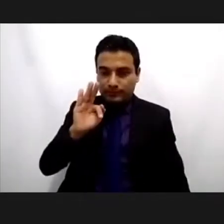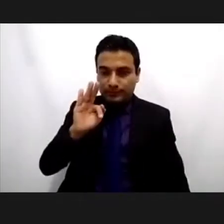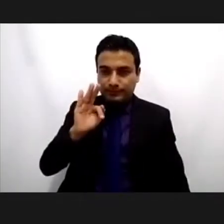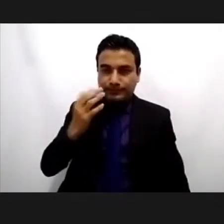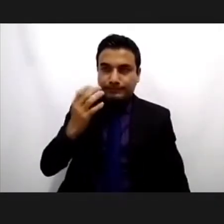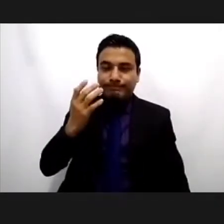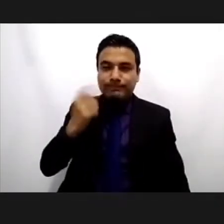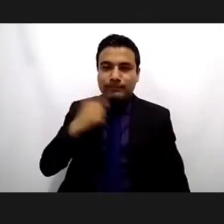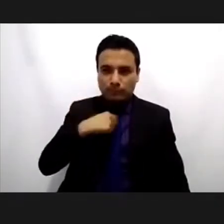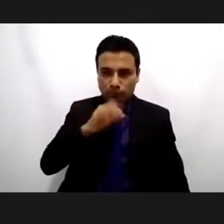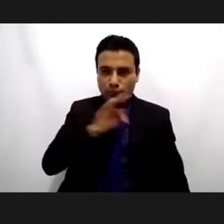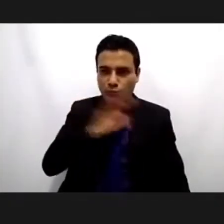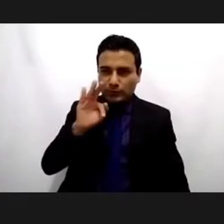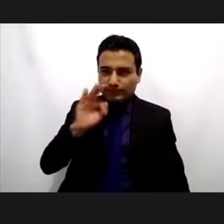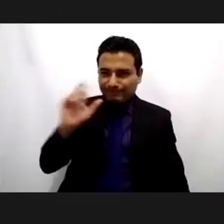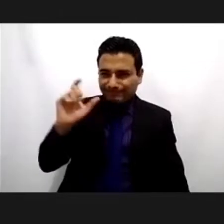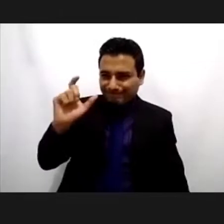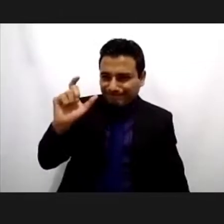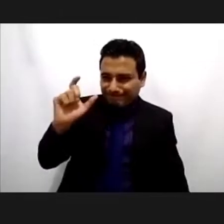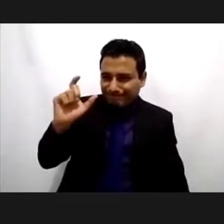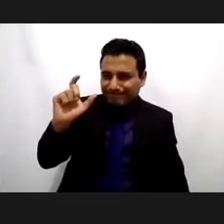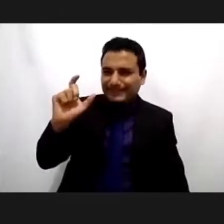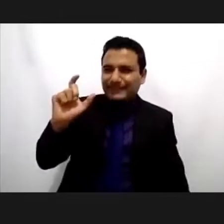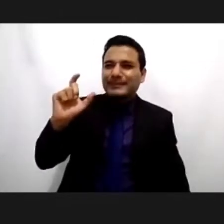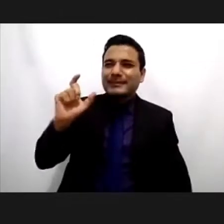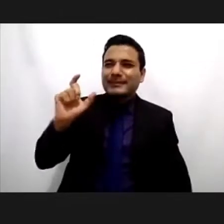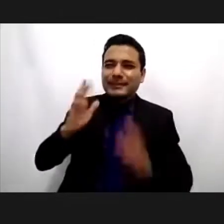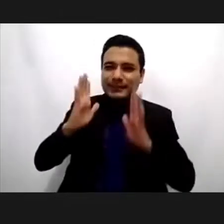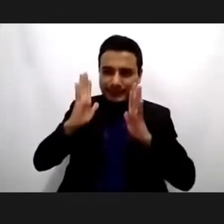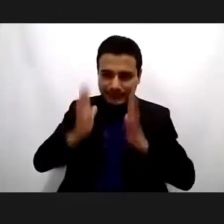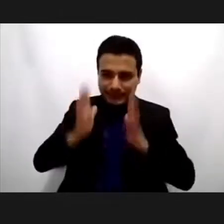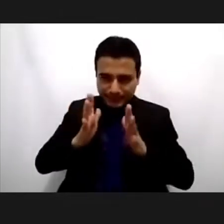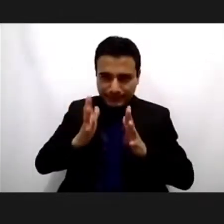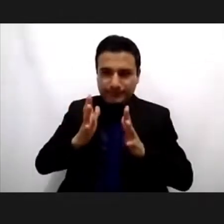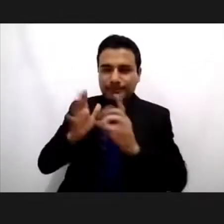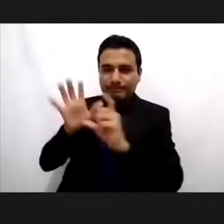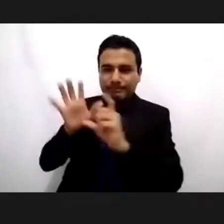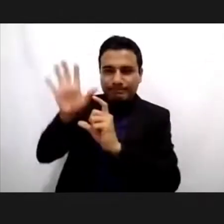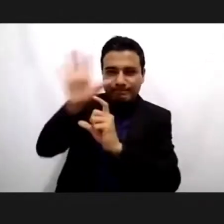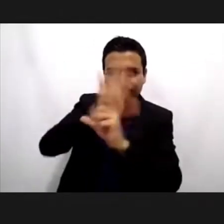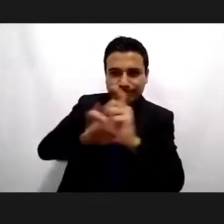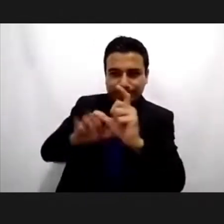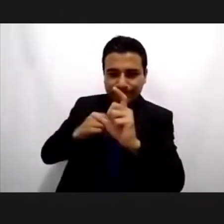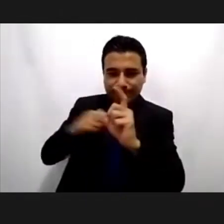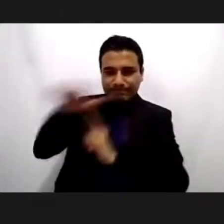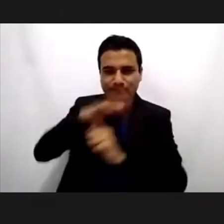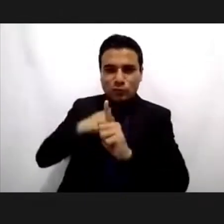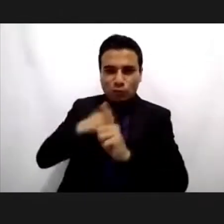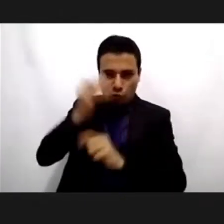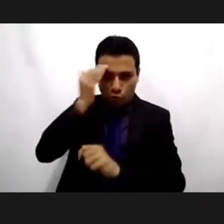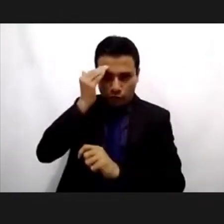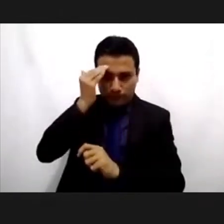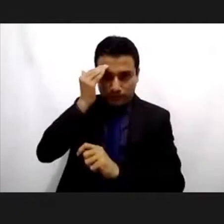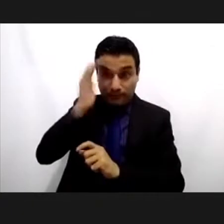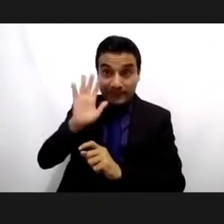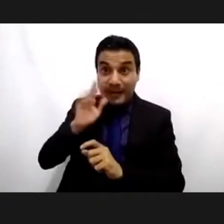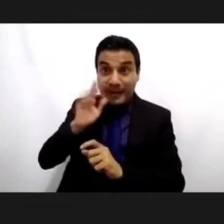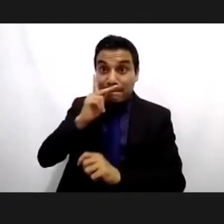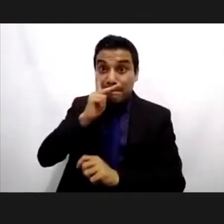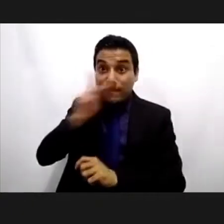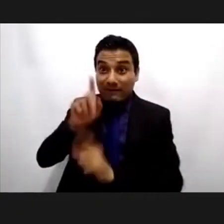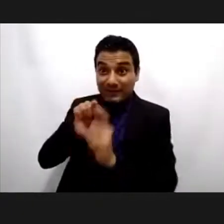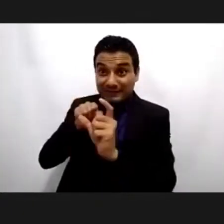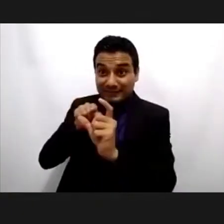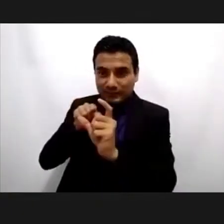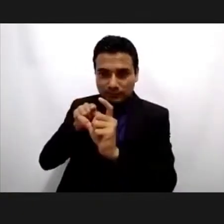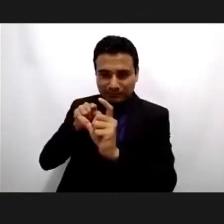¿viste cómo dice? El territorio comprende las provincias de... Yo puedo no entender una palabra